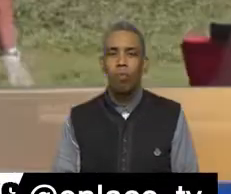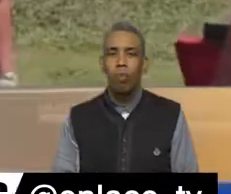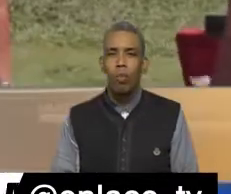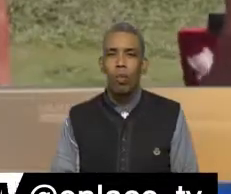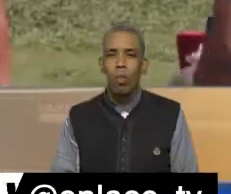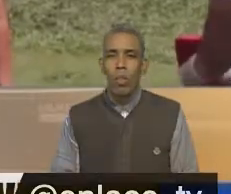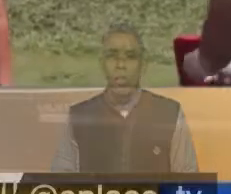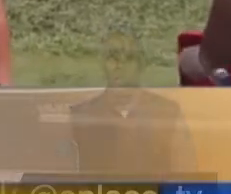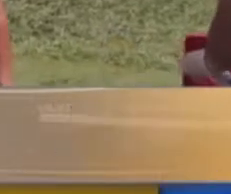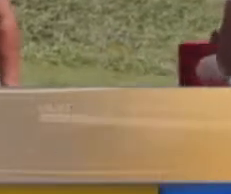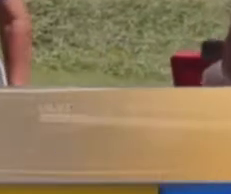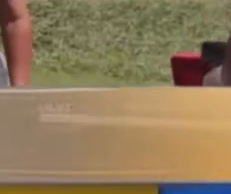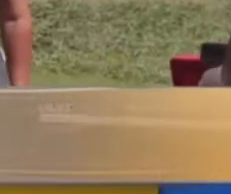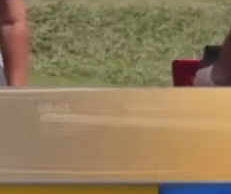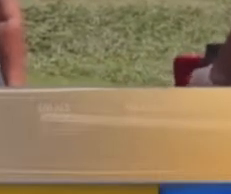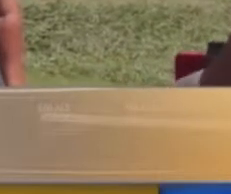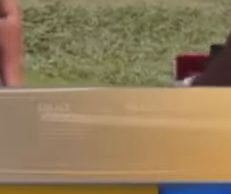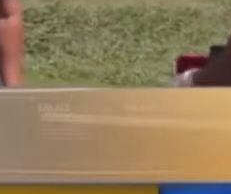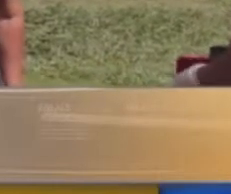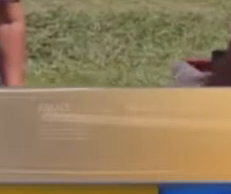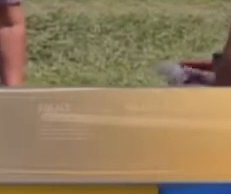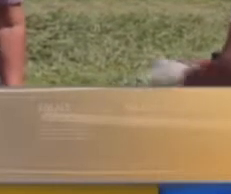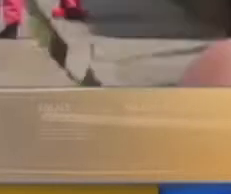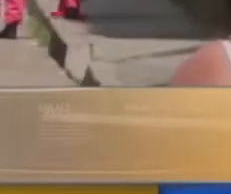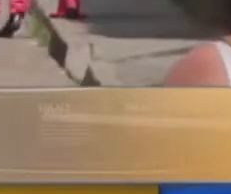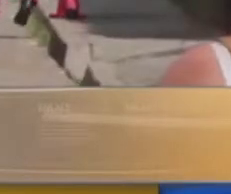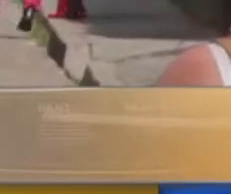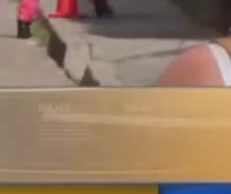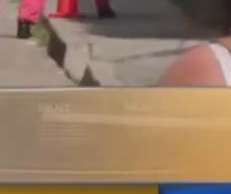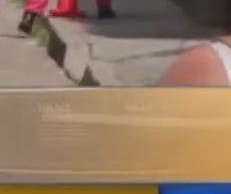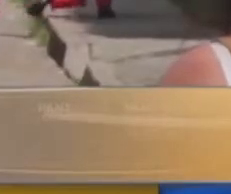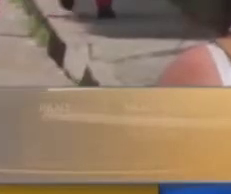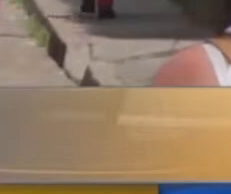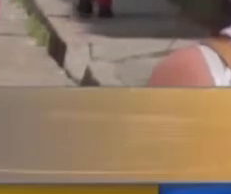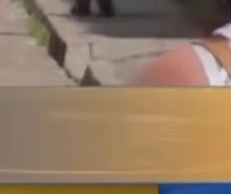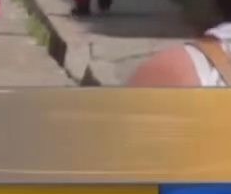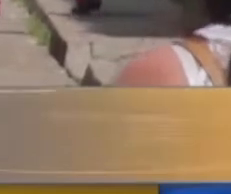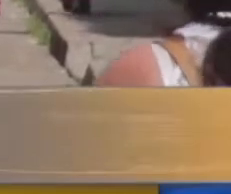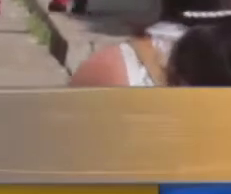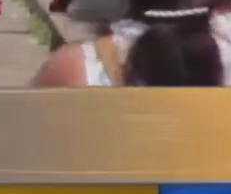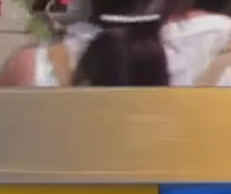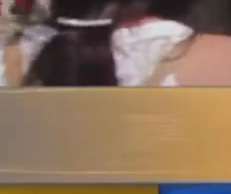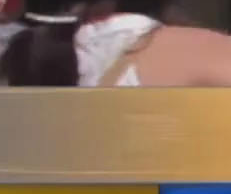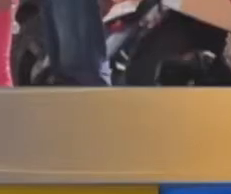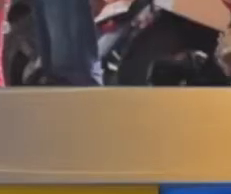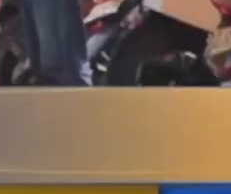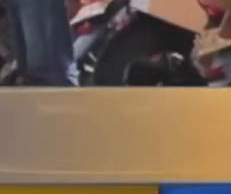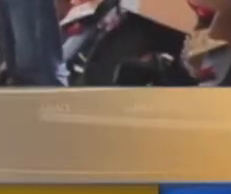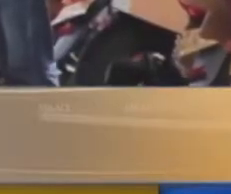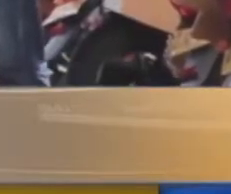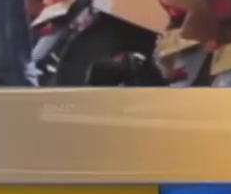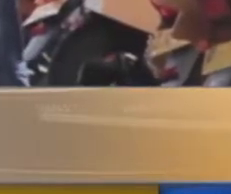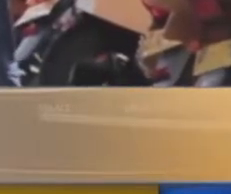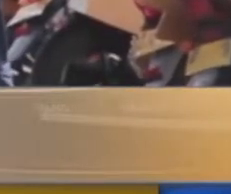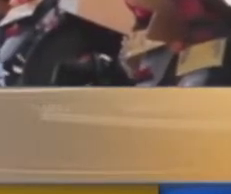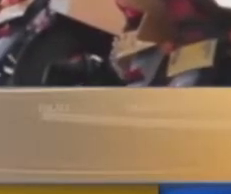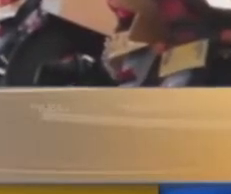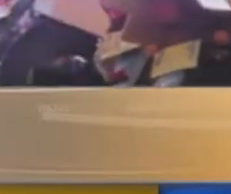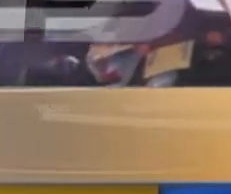Más de 40 instituciones participaron en el simulacro nacional que en Barranca Bermeja sensibilizó a la comunidad sobre la evacuación en un eventual